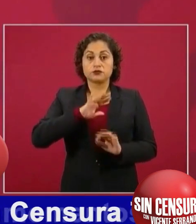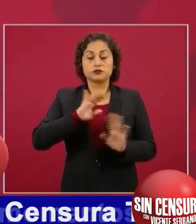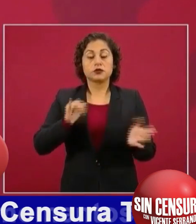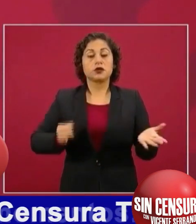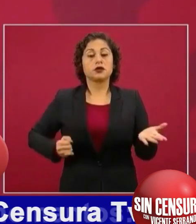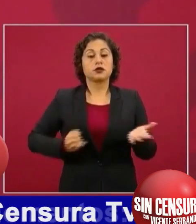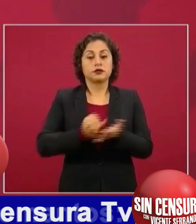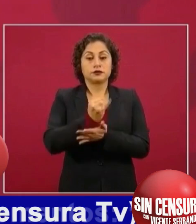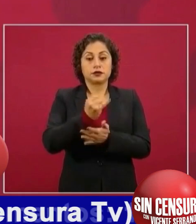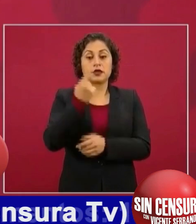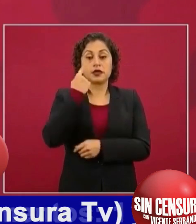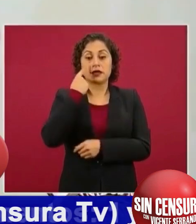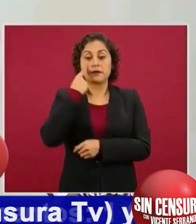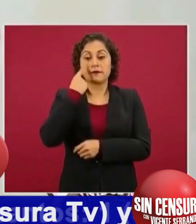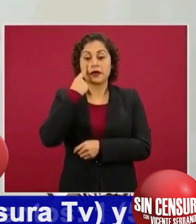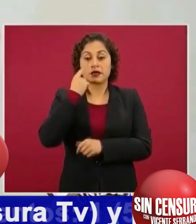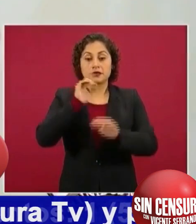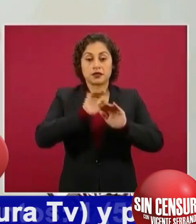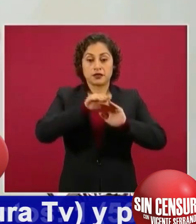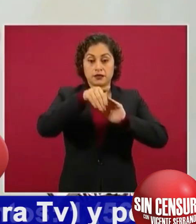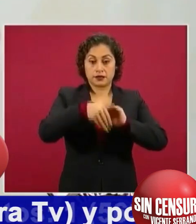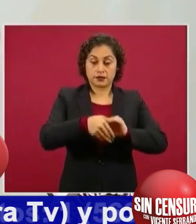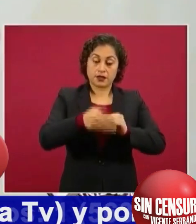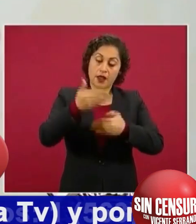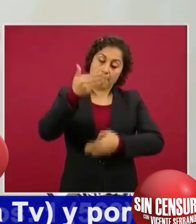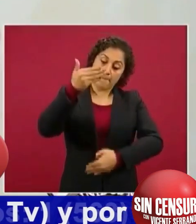Hay una compuerta,